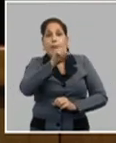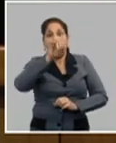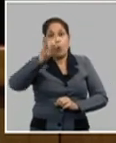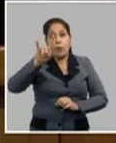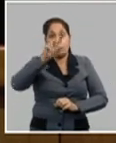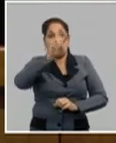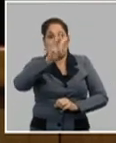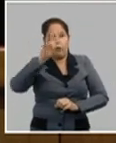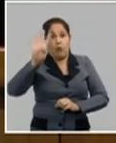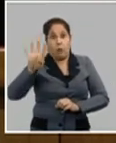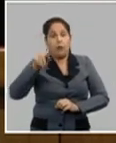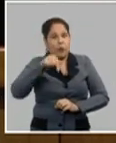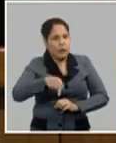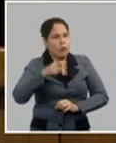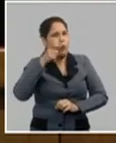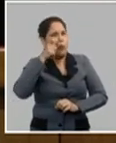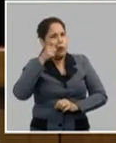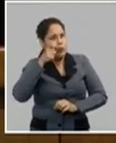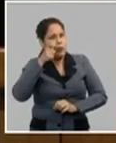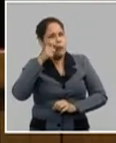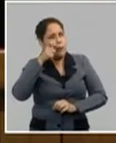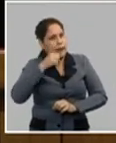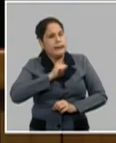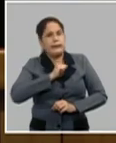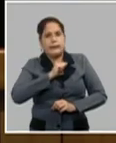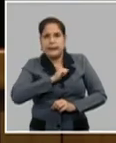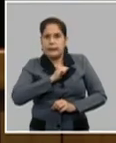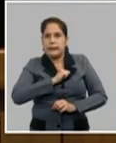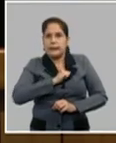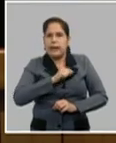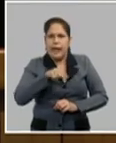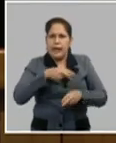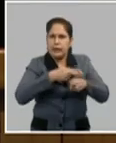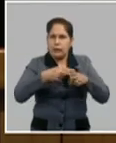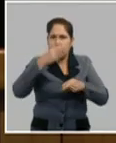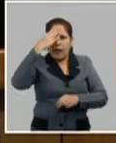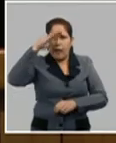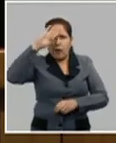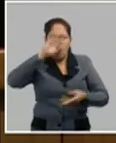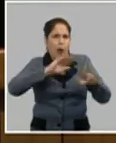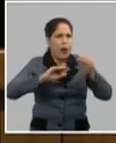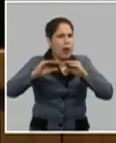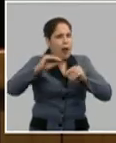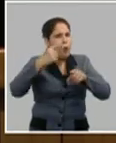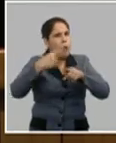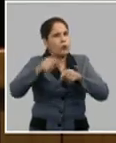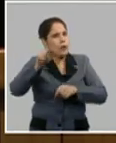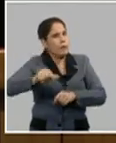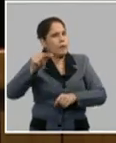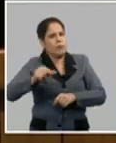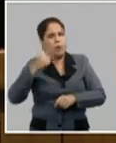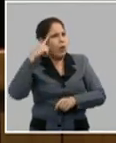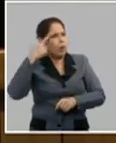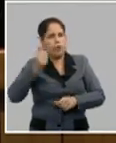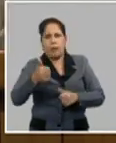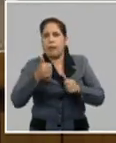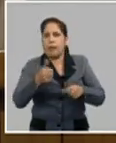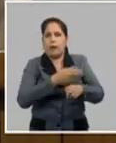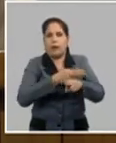1934, un tema que he observado que se domina poco en conversaciones que he tenido con diferentes